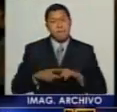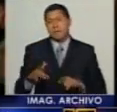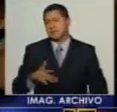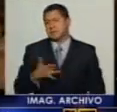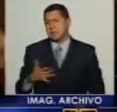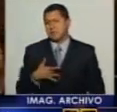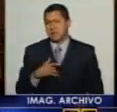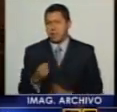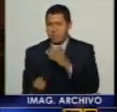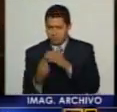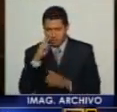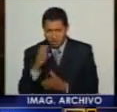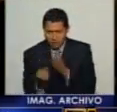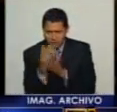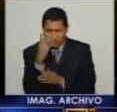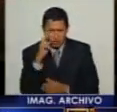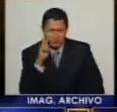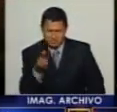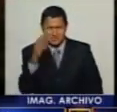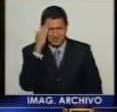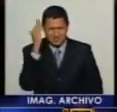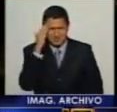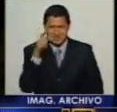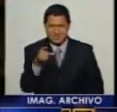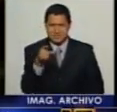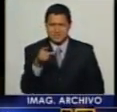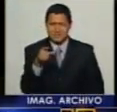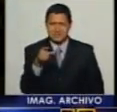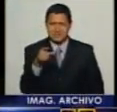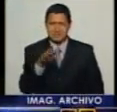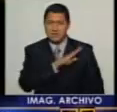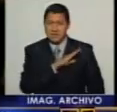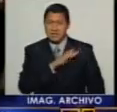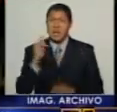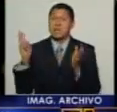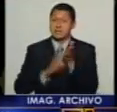en Miraflores, ustedes saben muy bien, el país sabe muy bien, Miraflores tiene su plan